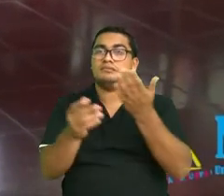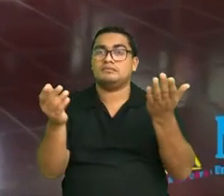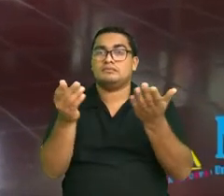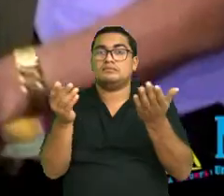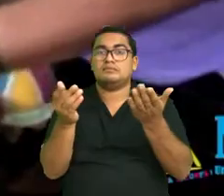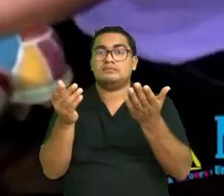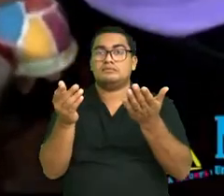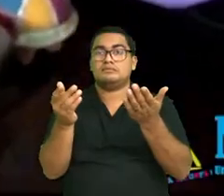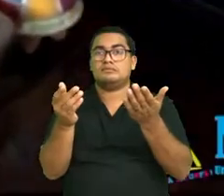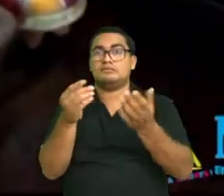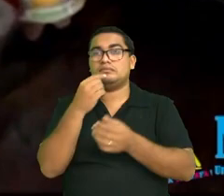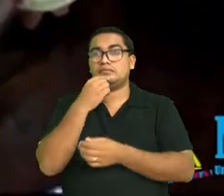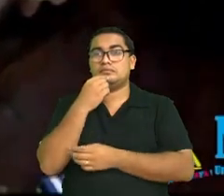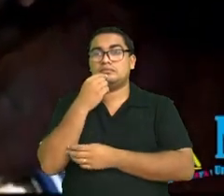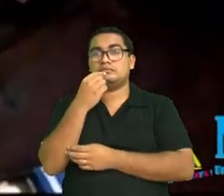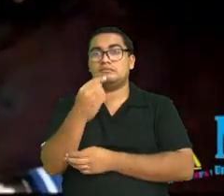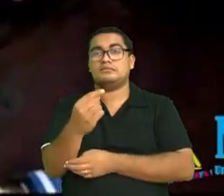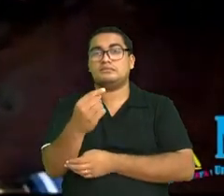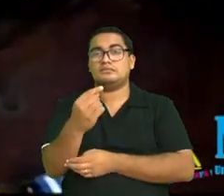está, digamos,